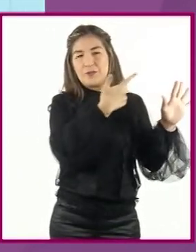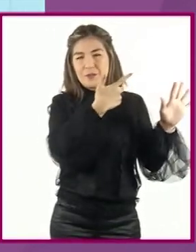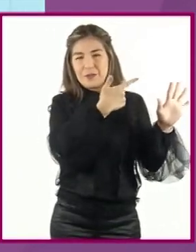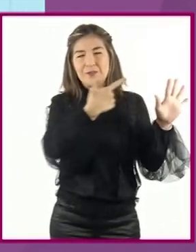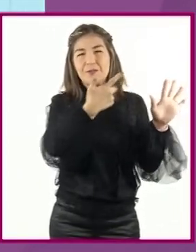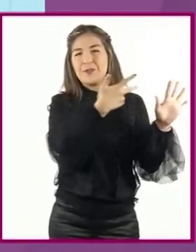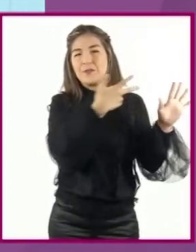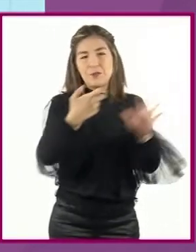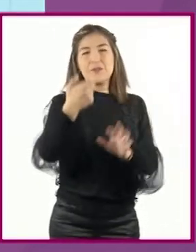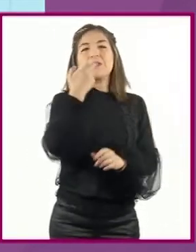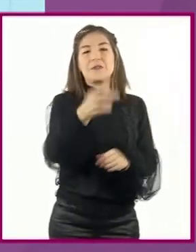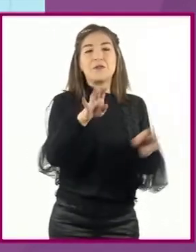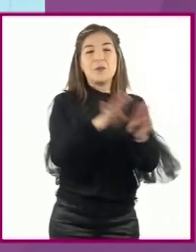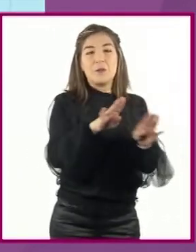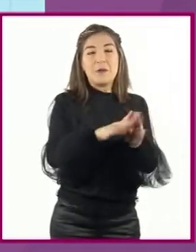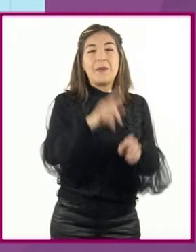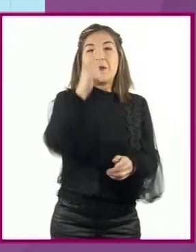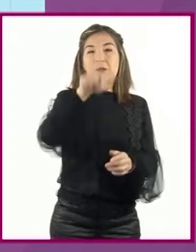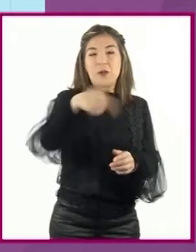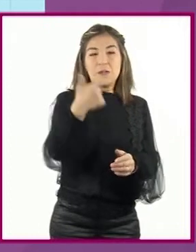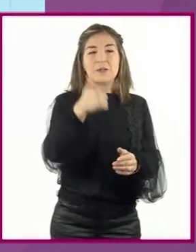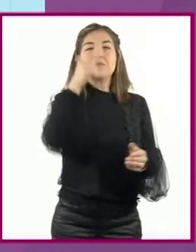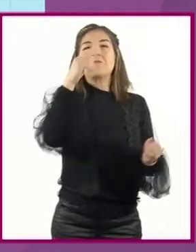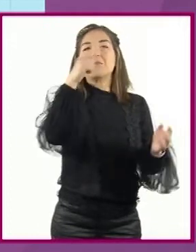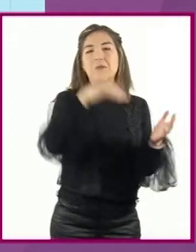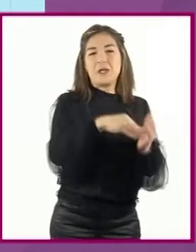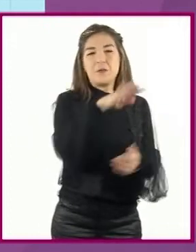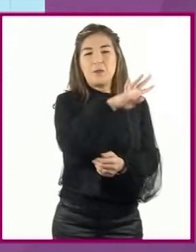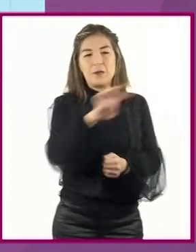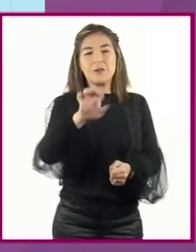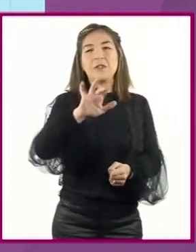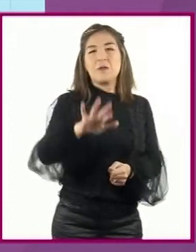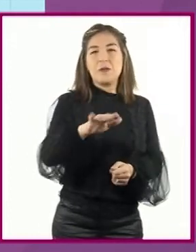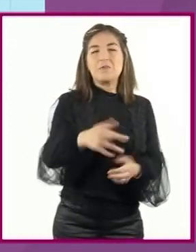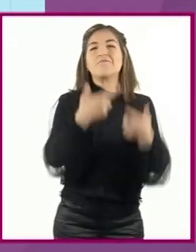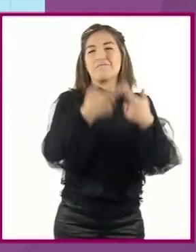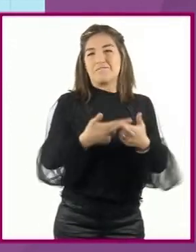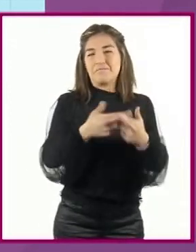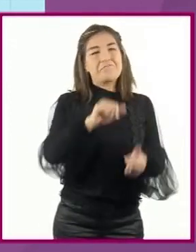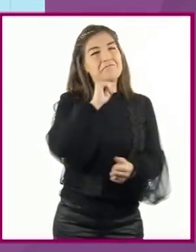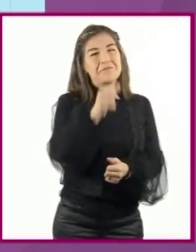725 cabe dos veces en 1450 y sobra